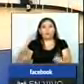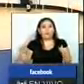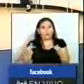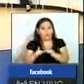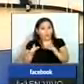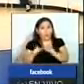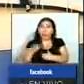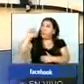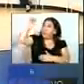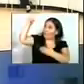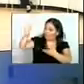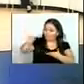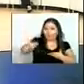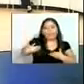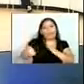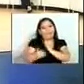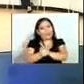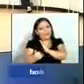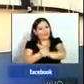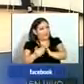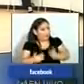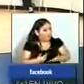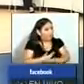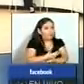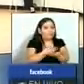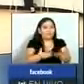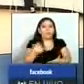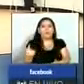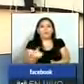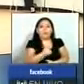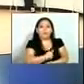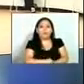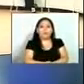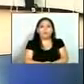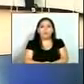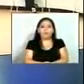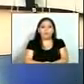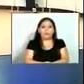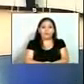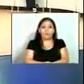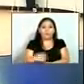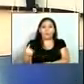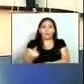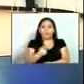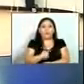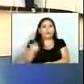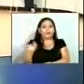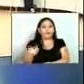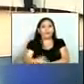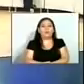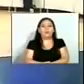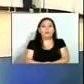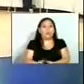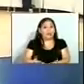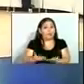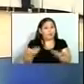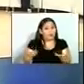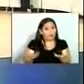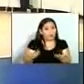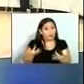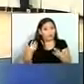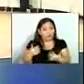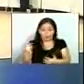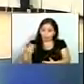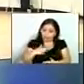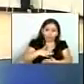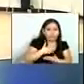los dones Que Dios nos da Para que los podamos Brindar a las personas Que realmente Los necesitan Correcto Así es Esperemos que saque La